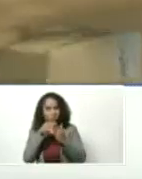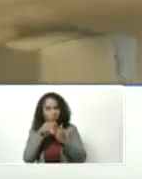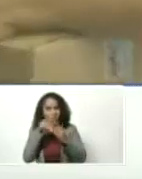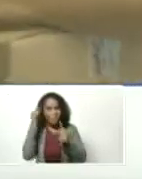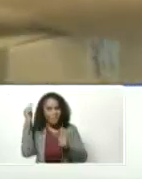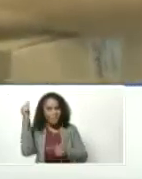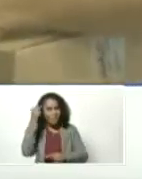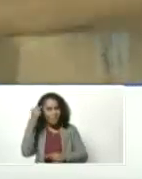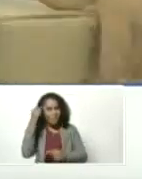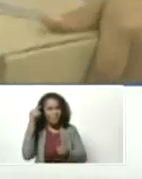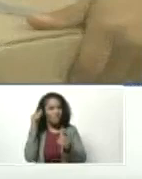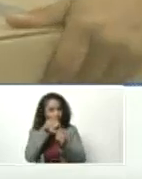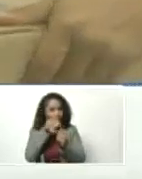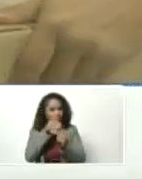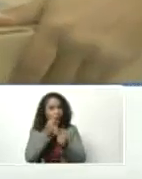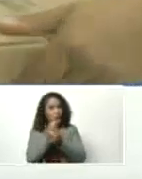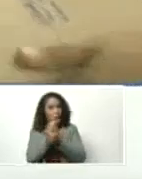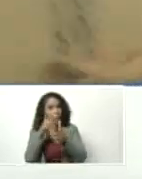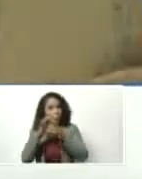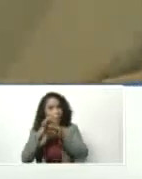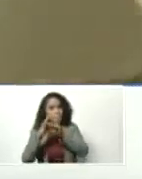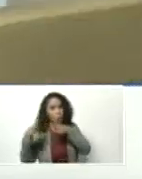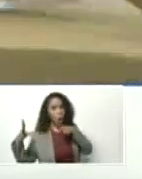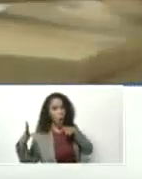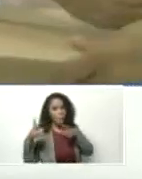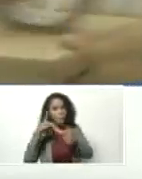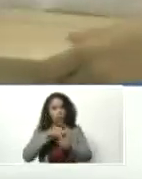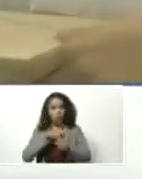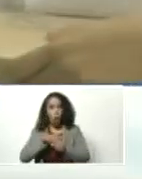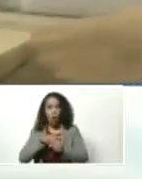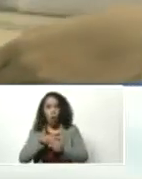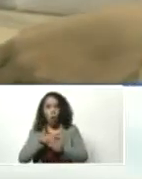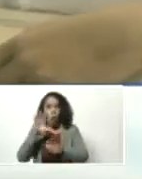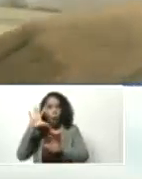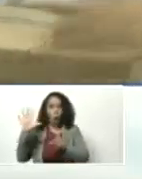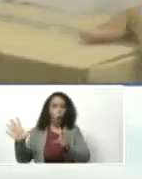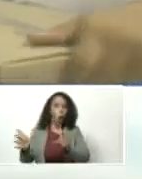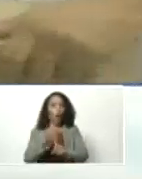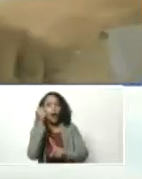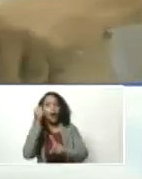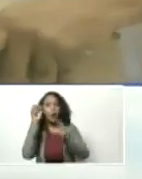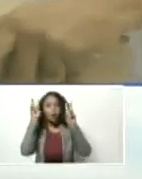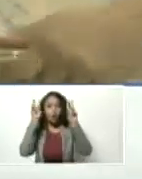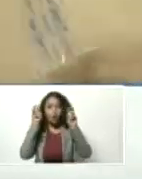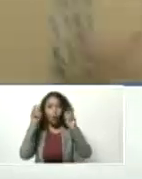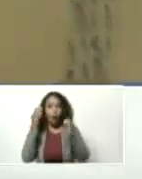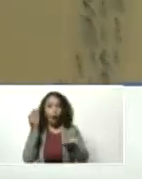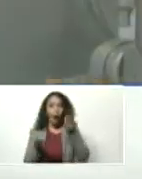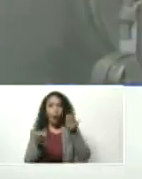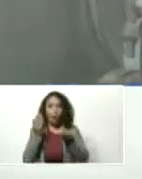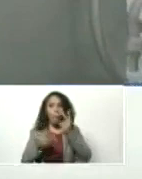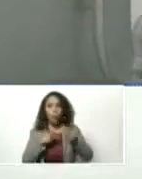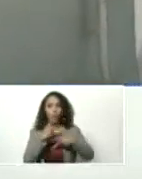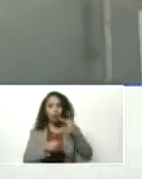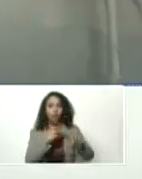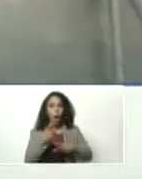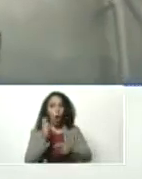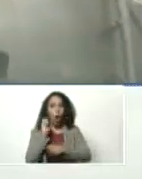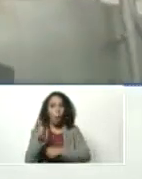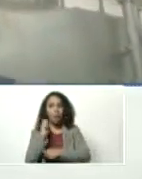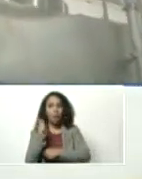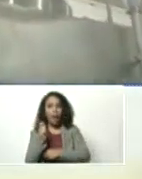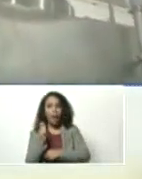en liberarnos del petróleo, en lograr los nuevos equilibrios productivos,